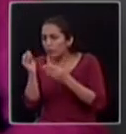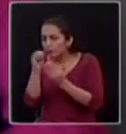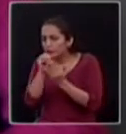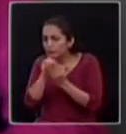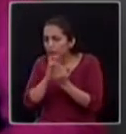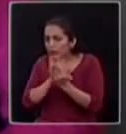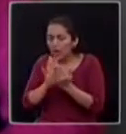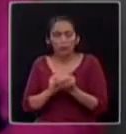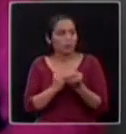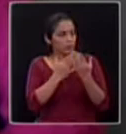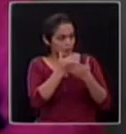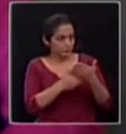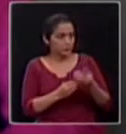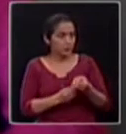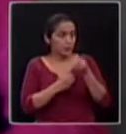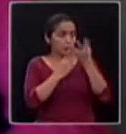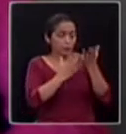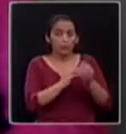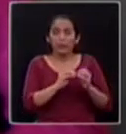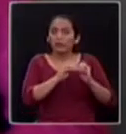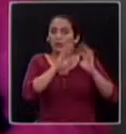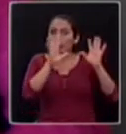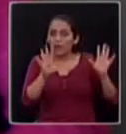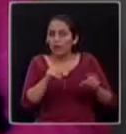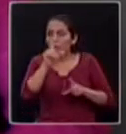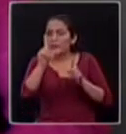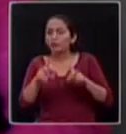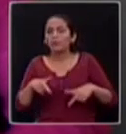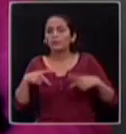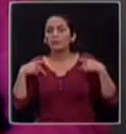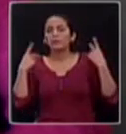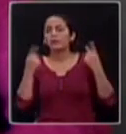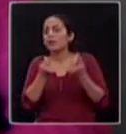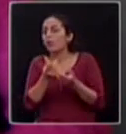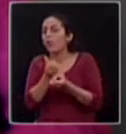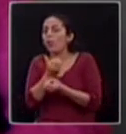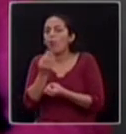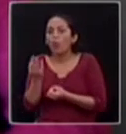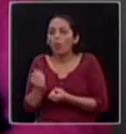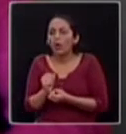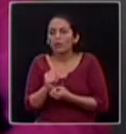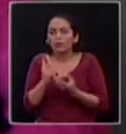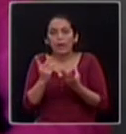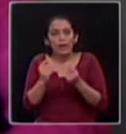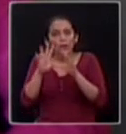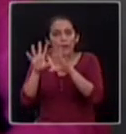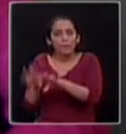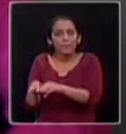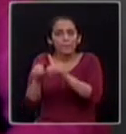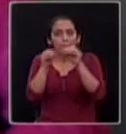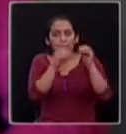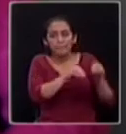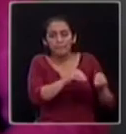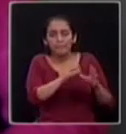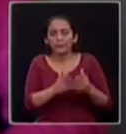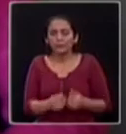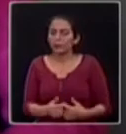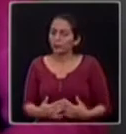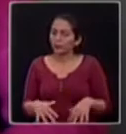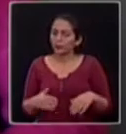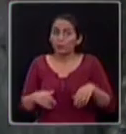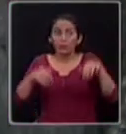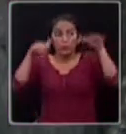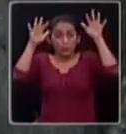en el sector y sobre todo para poder hacer la evacuación que corresponde. Es una zona de deslizamiento que se ha activado por todo el